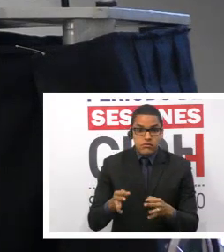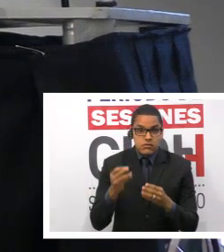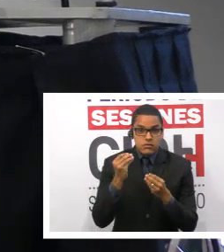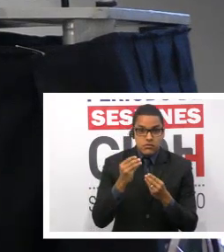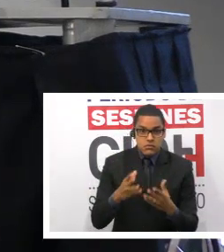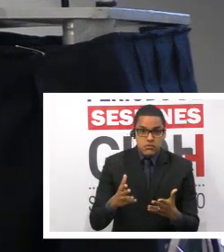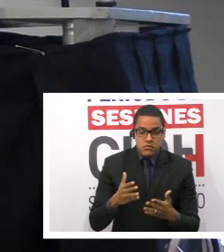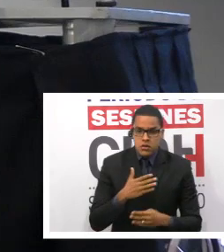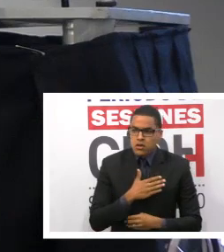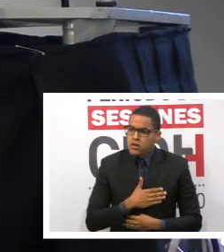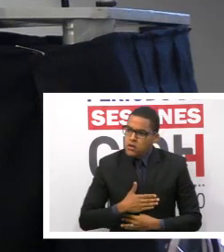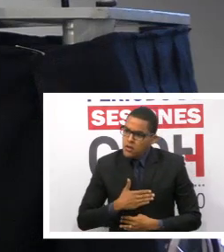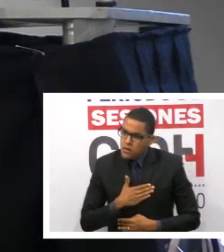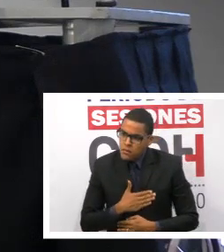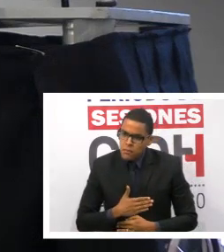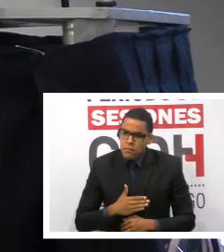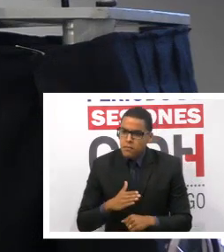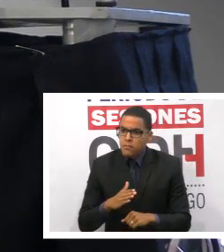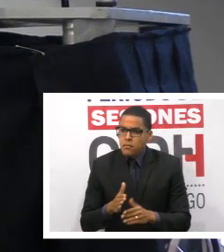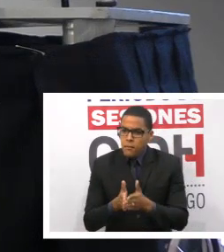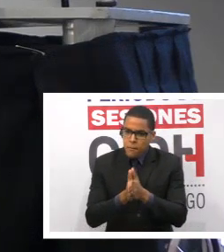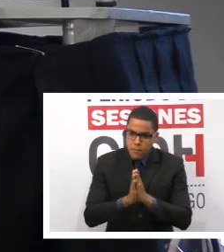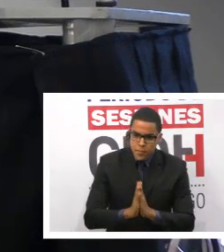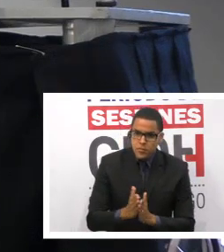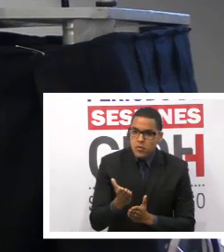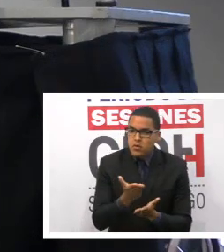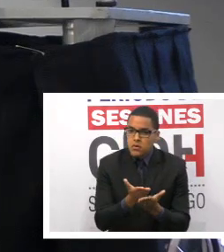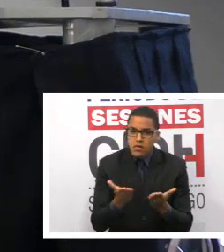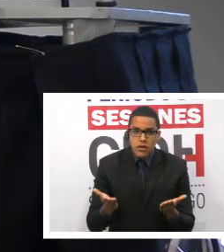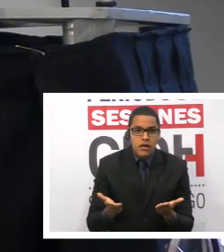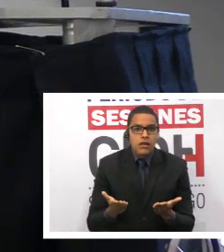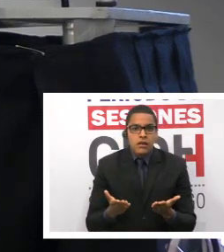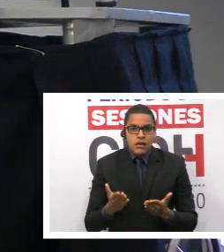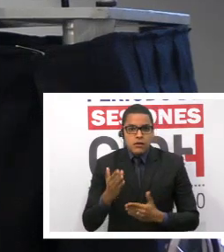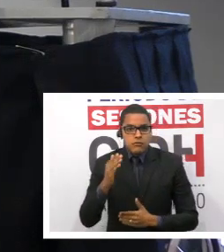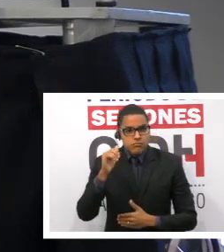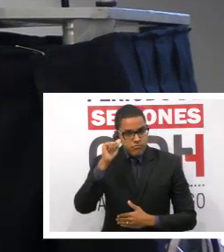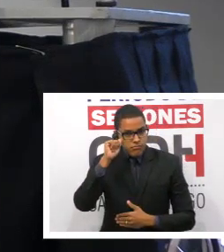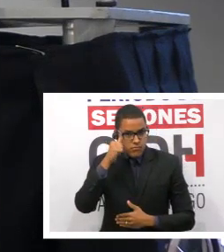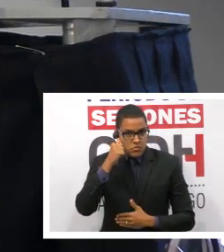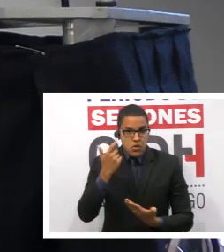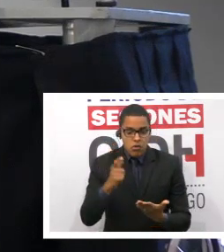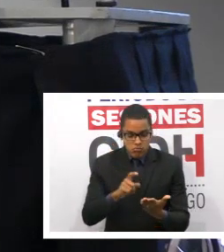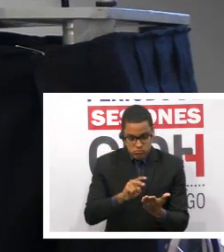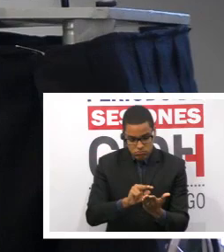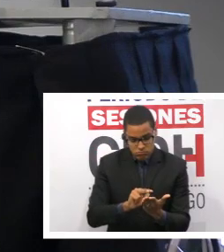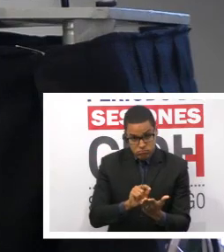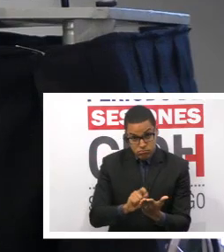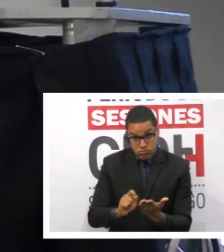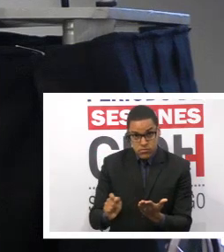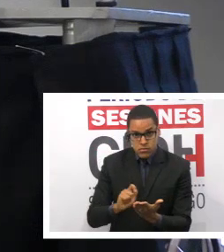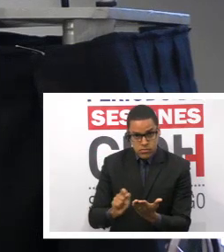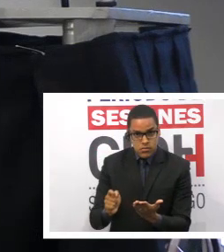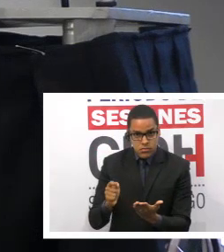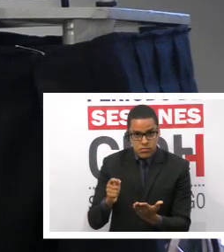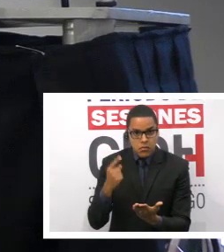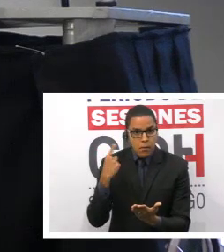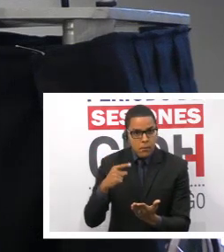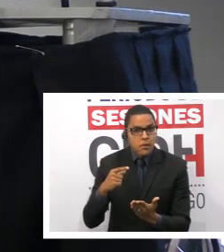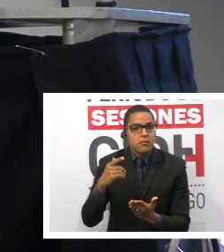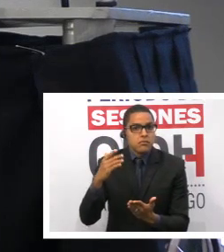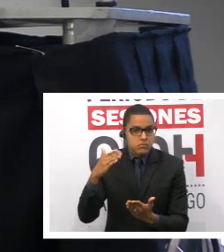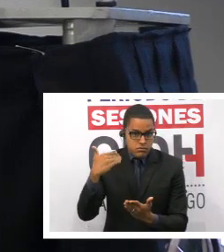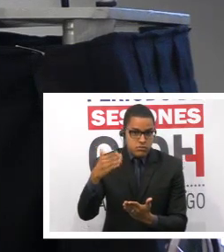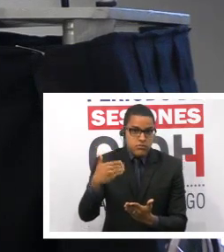cuenta tanto en su evaluación general de la situación de los derechos humanos en estos países como en el seguimiento que pueda hacer de estas situaciones y así lo